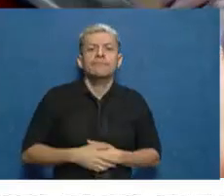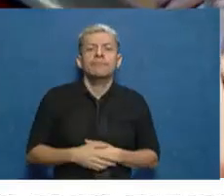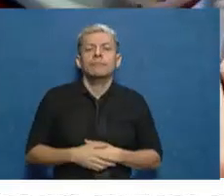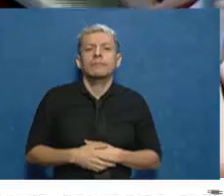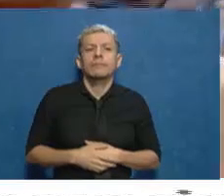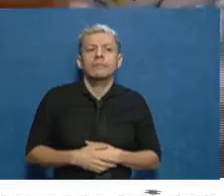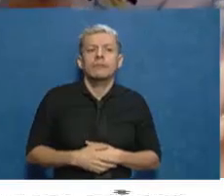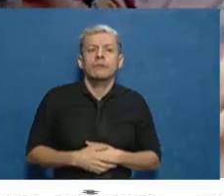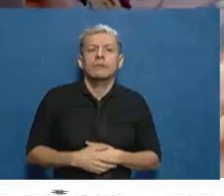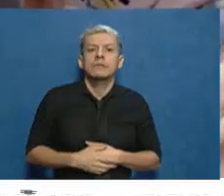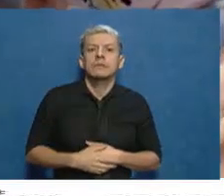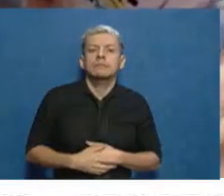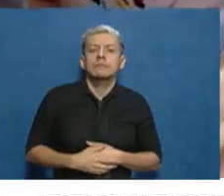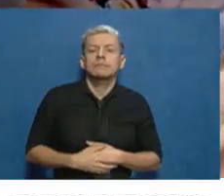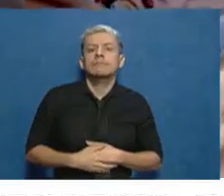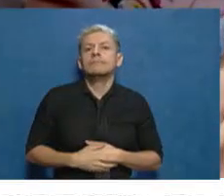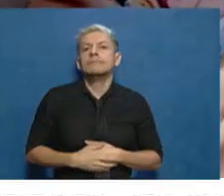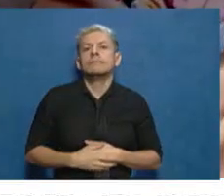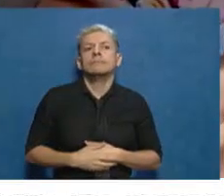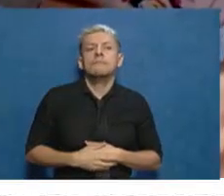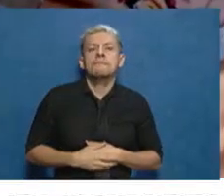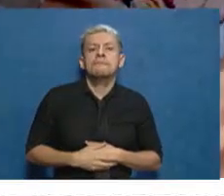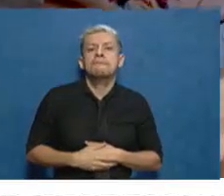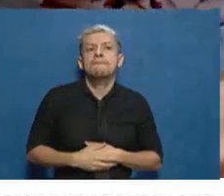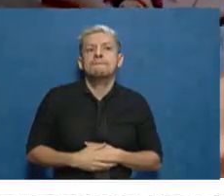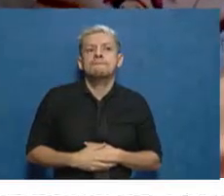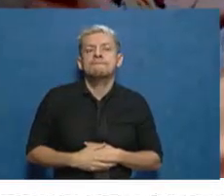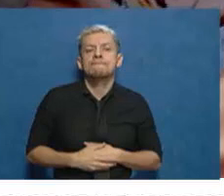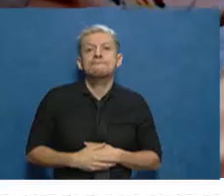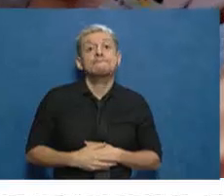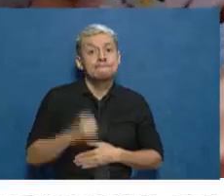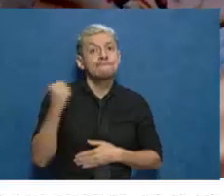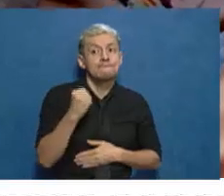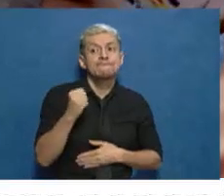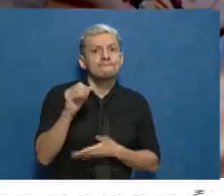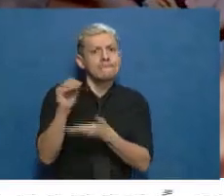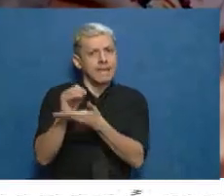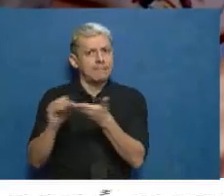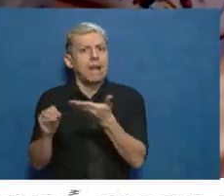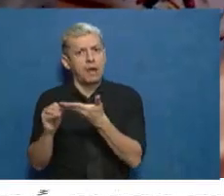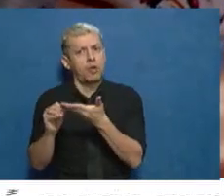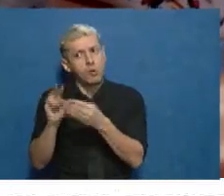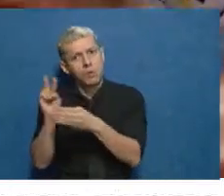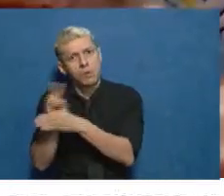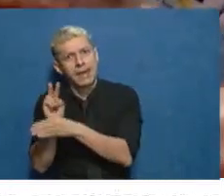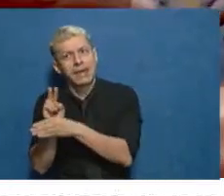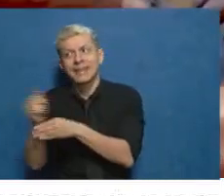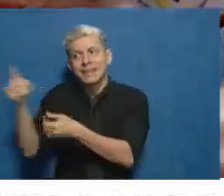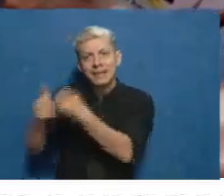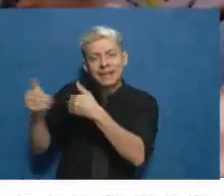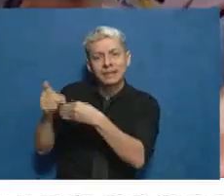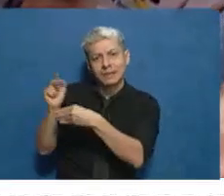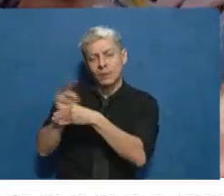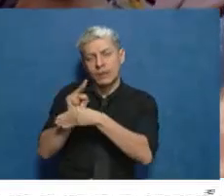actividad comercial que están vigentes y tienden a cuidar al empleado de comercio y al cliente, y fundamentalmente, y lo